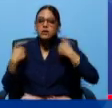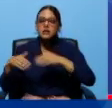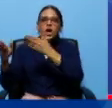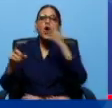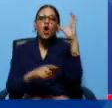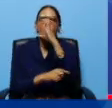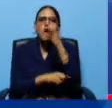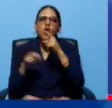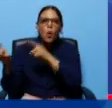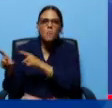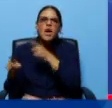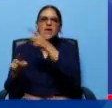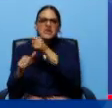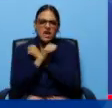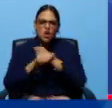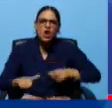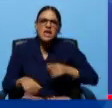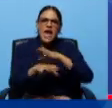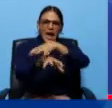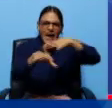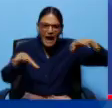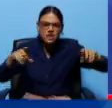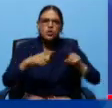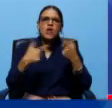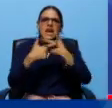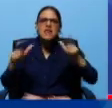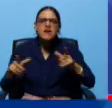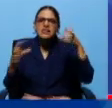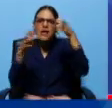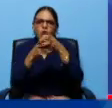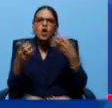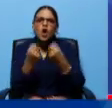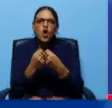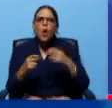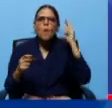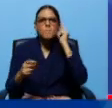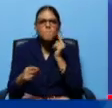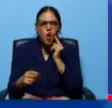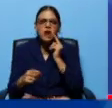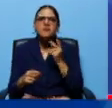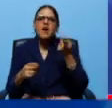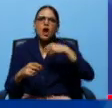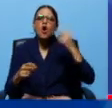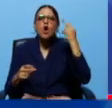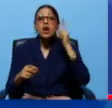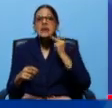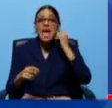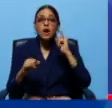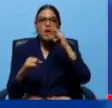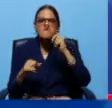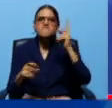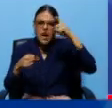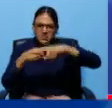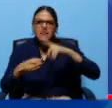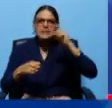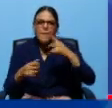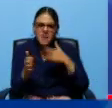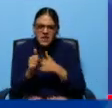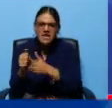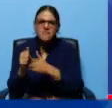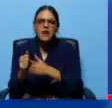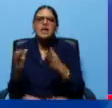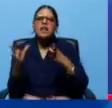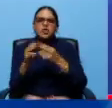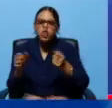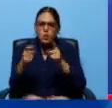ejército libertador de Bolívar con el Negro Infante al frente que liberó del